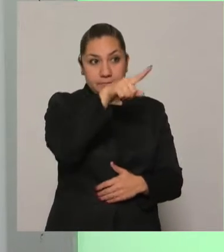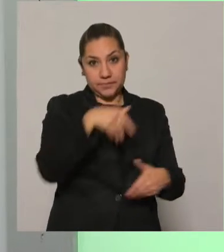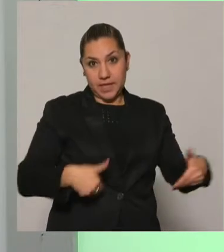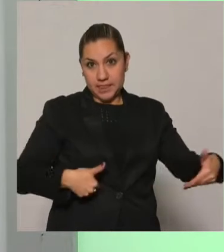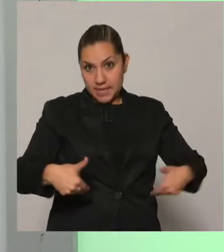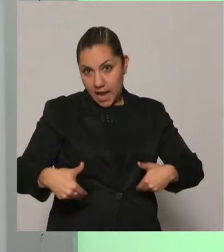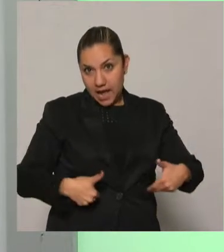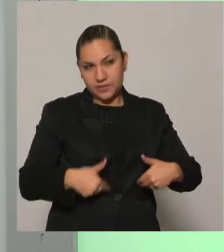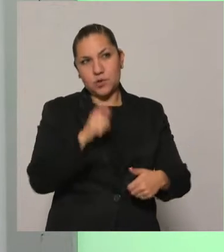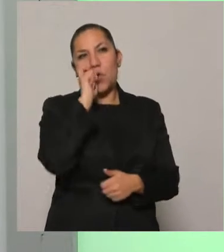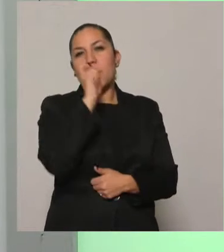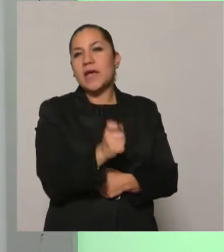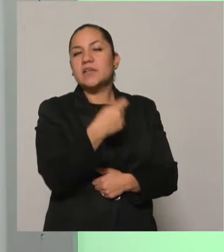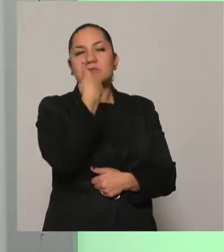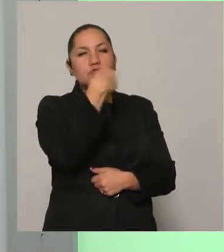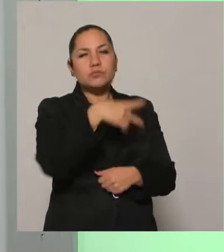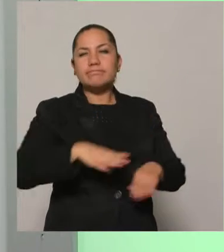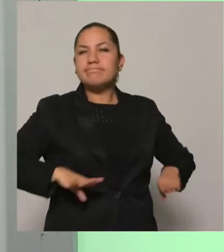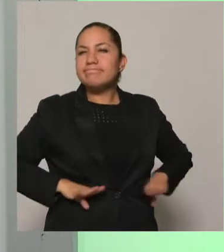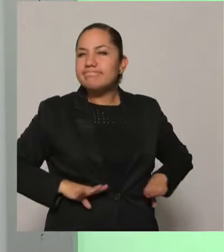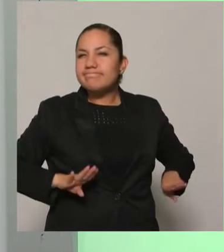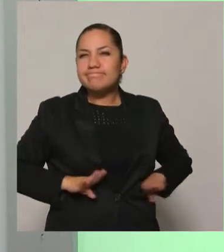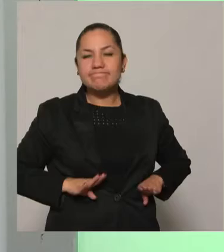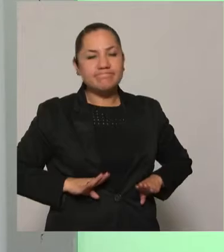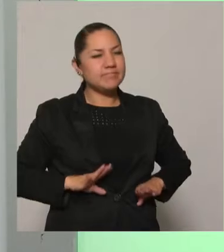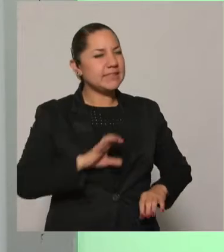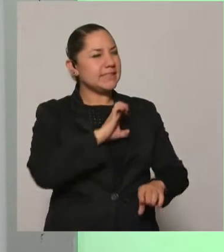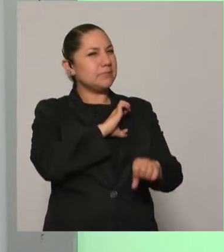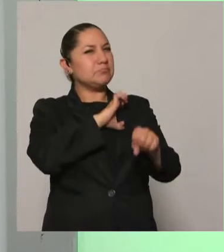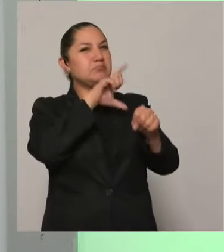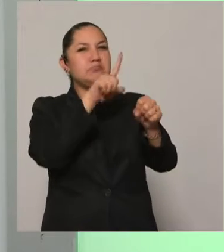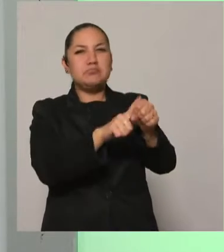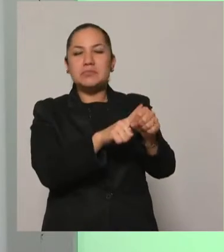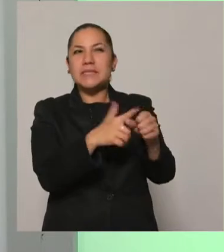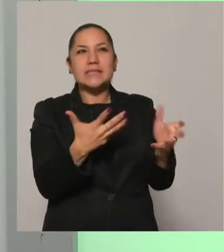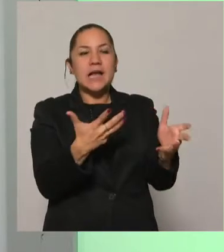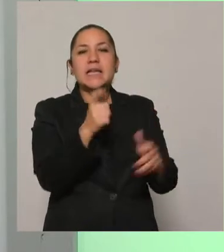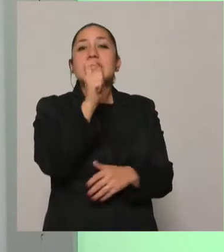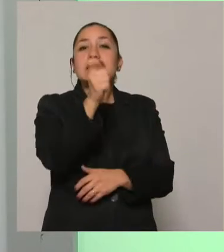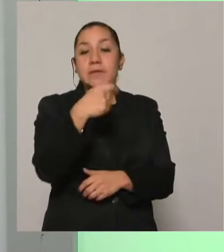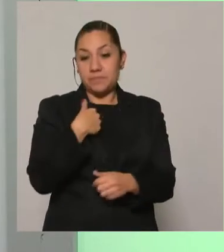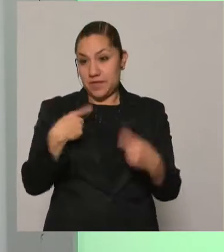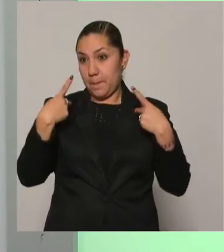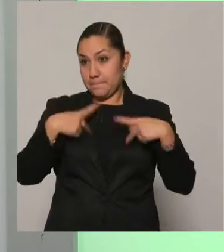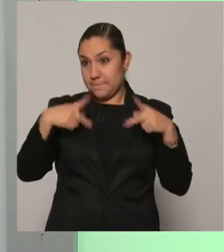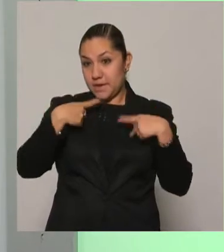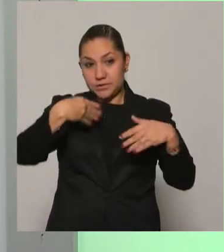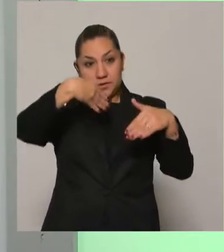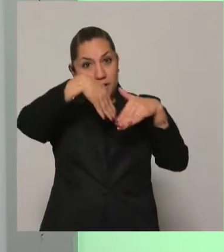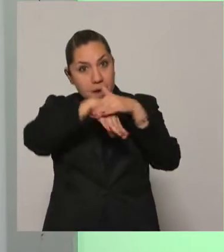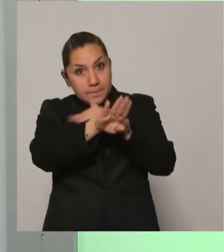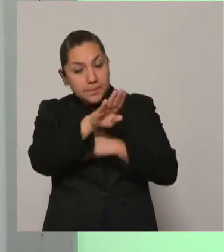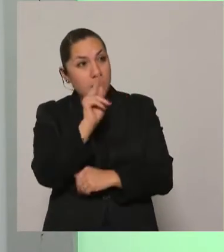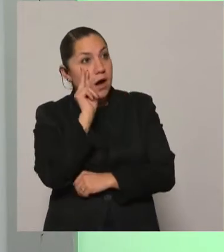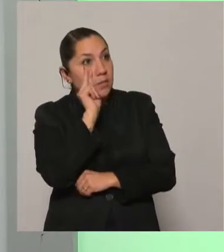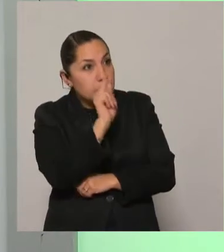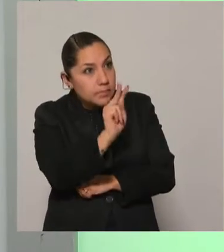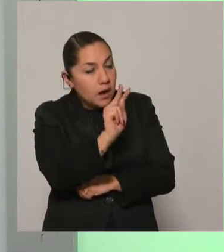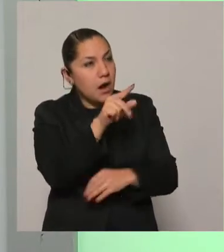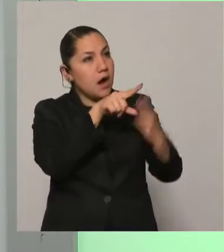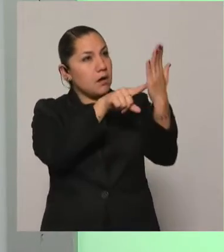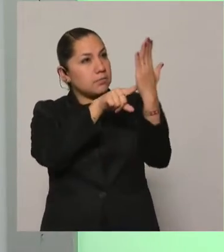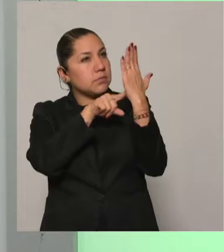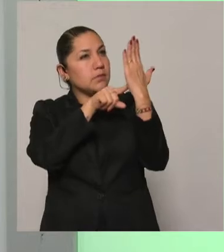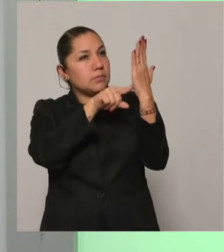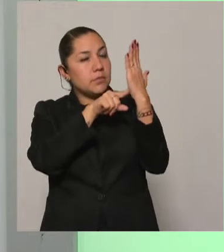hace único. Es una experiencia irrepetible que solo sucede una vez, ¿no? Que tienes un ser humano contando una